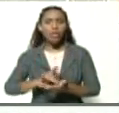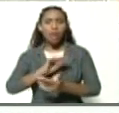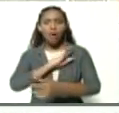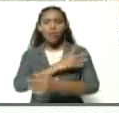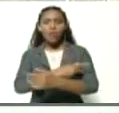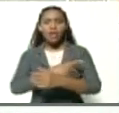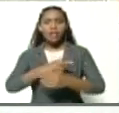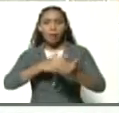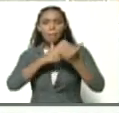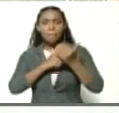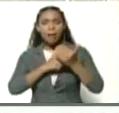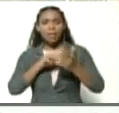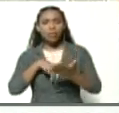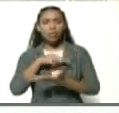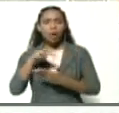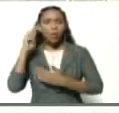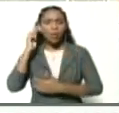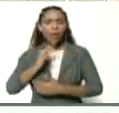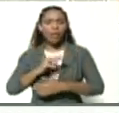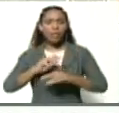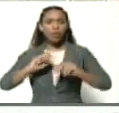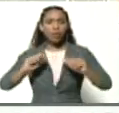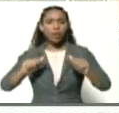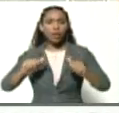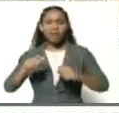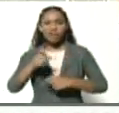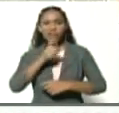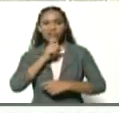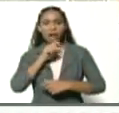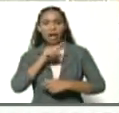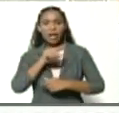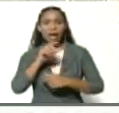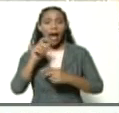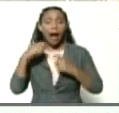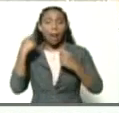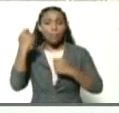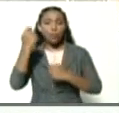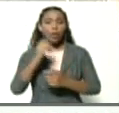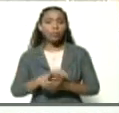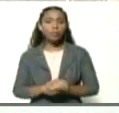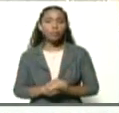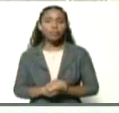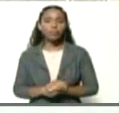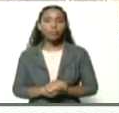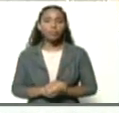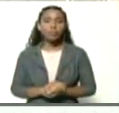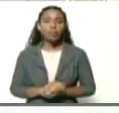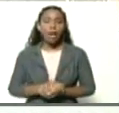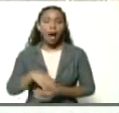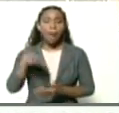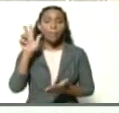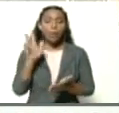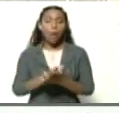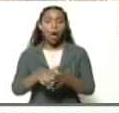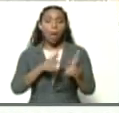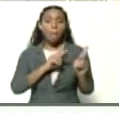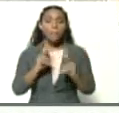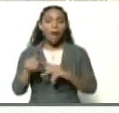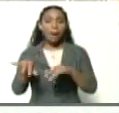Fuerza Armada Nacional Bolivariana en el territorio en conflicto ahí en Apure. Ha aprobado un plan